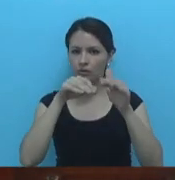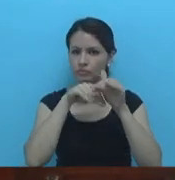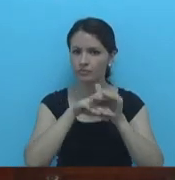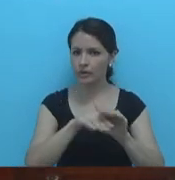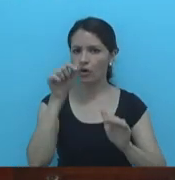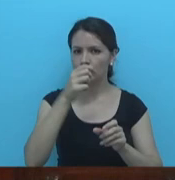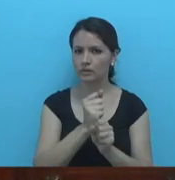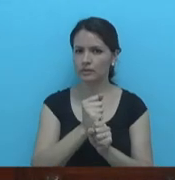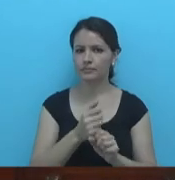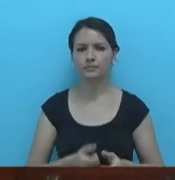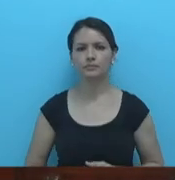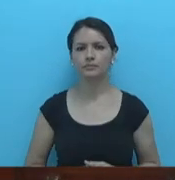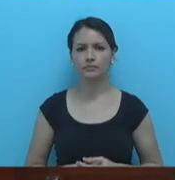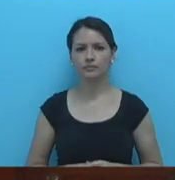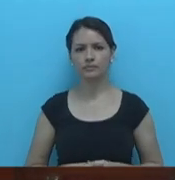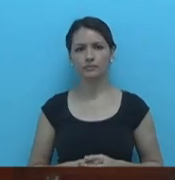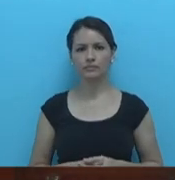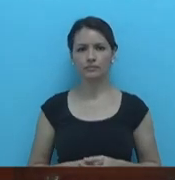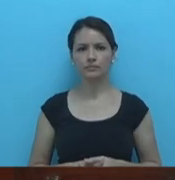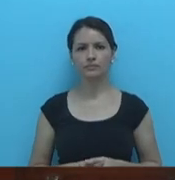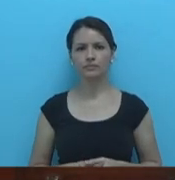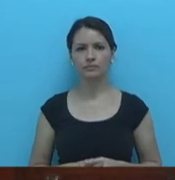su tratamiento sobre tablas.